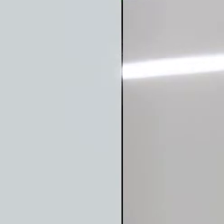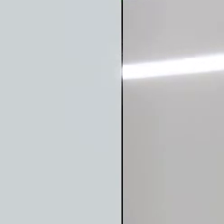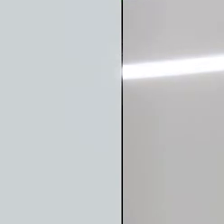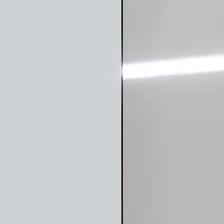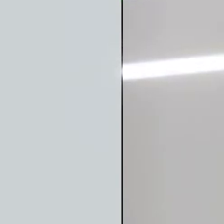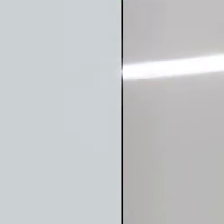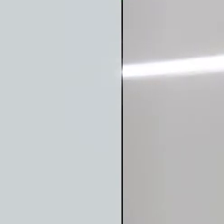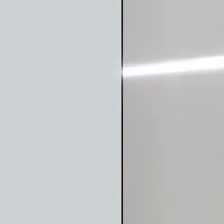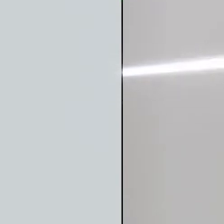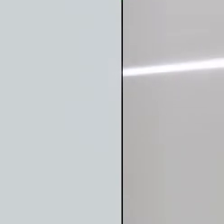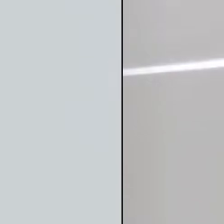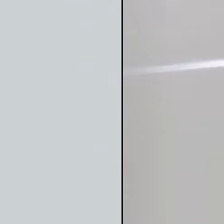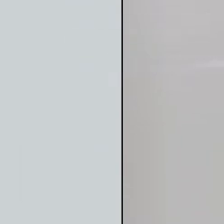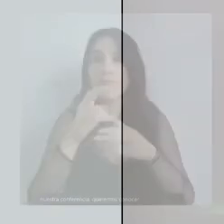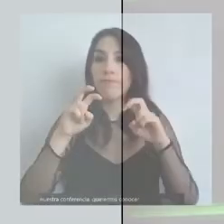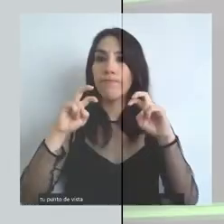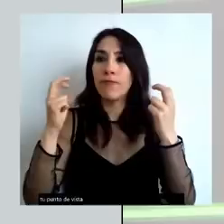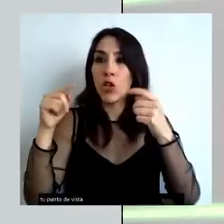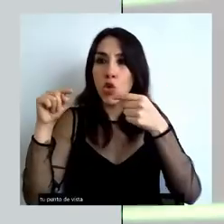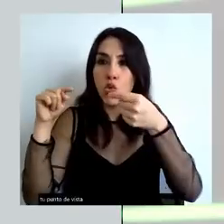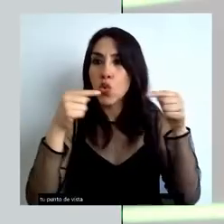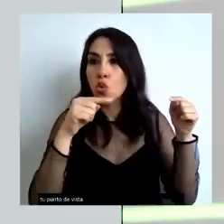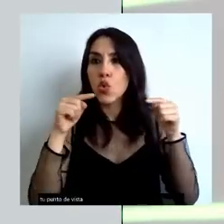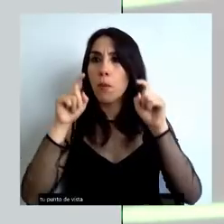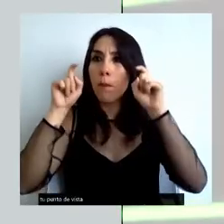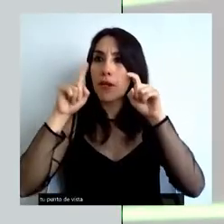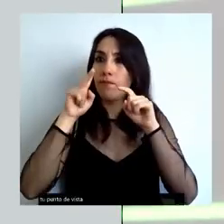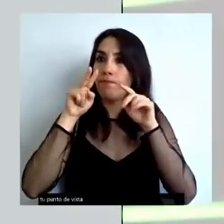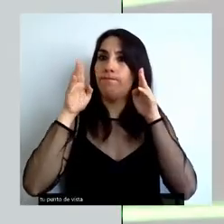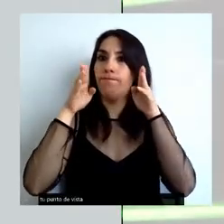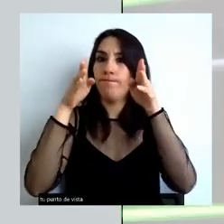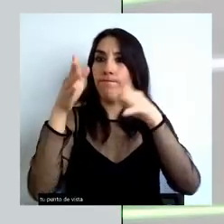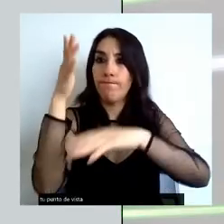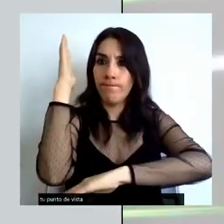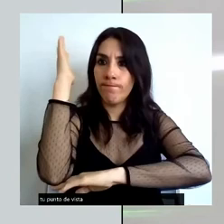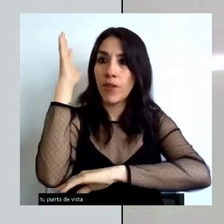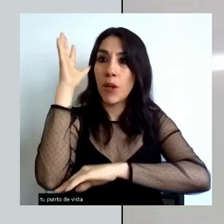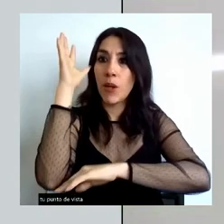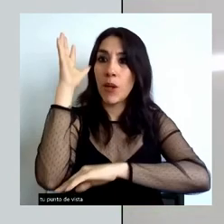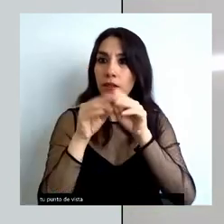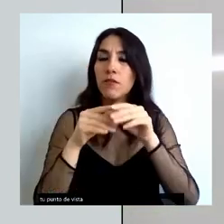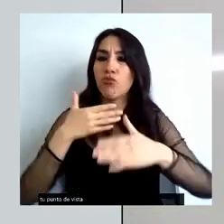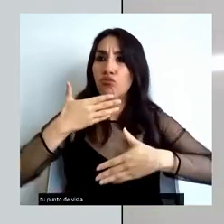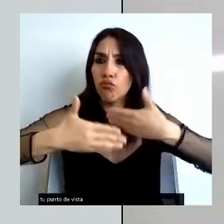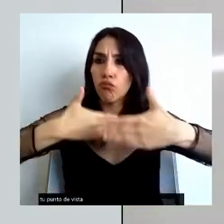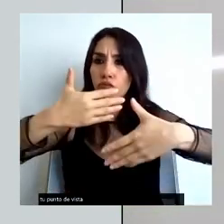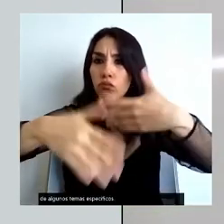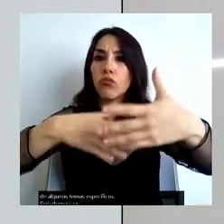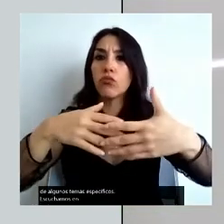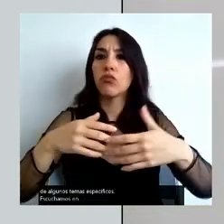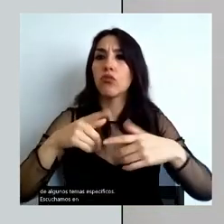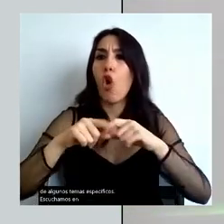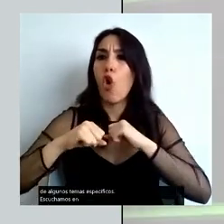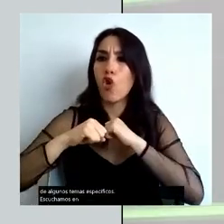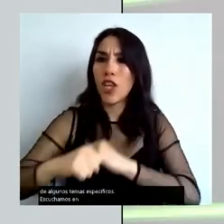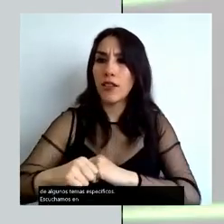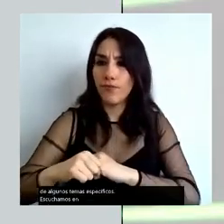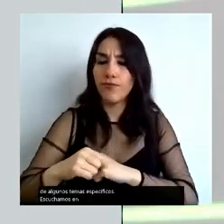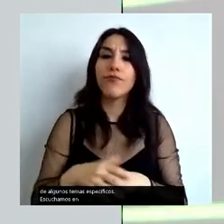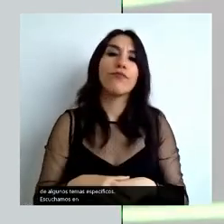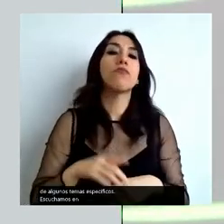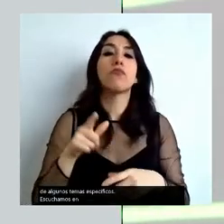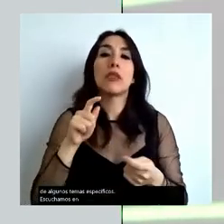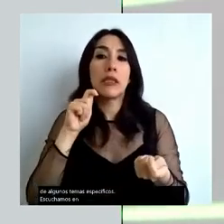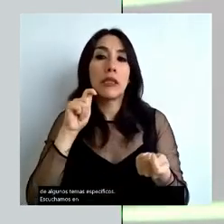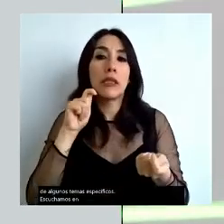escuchamos en tu discurso sobre la revolución industrial. Este punto es sumamente relevante, ya que sobre la nueva generación